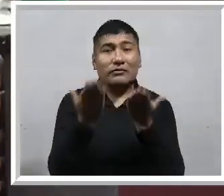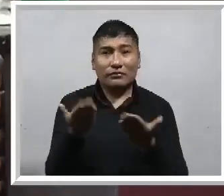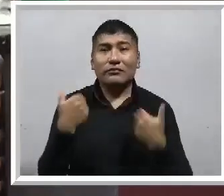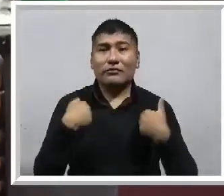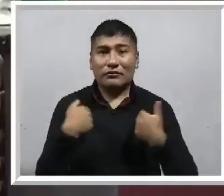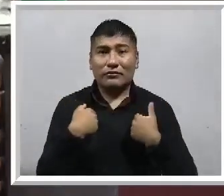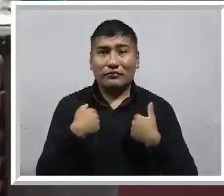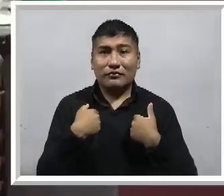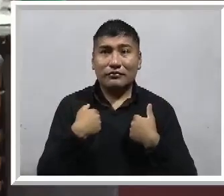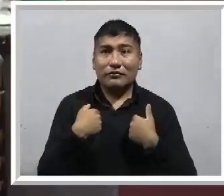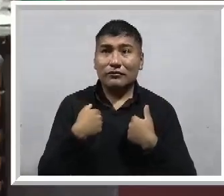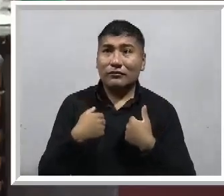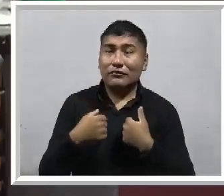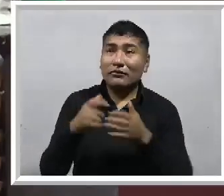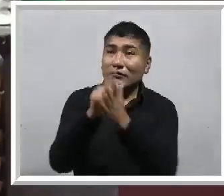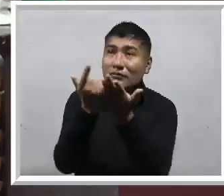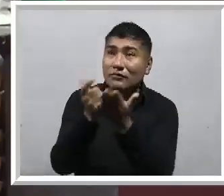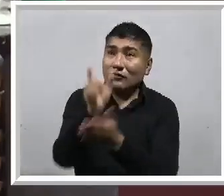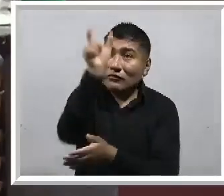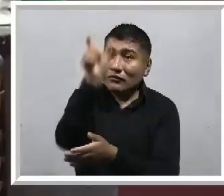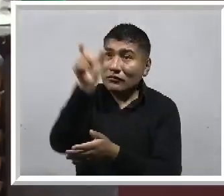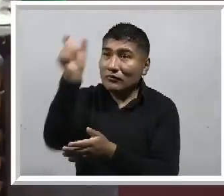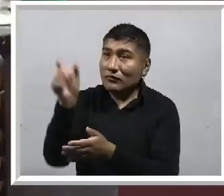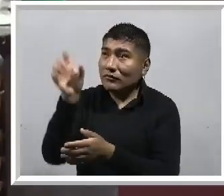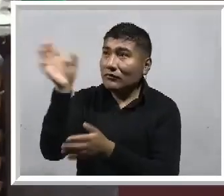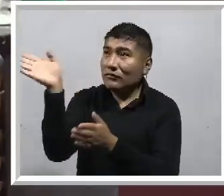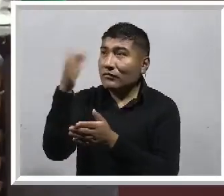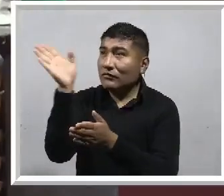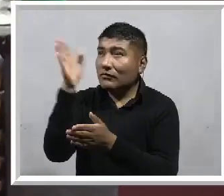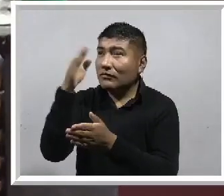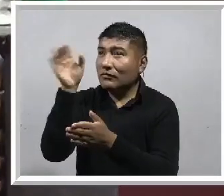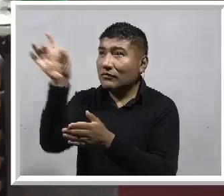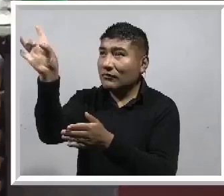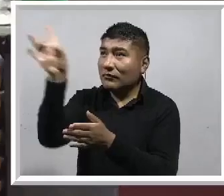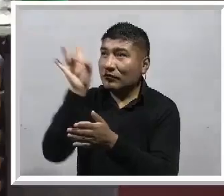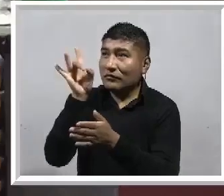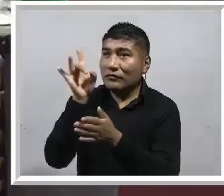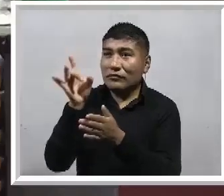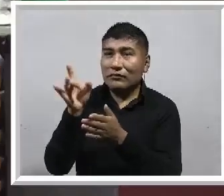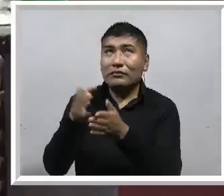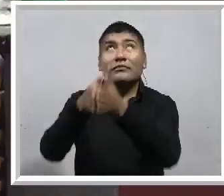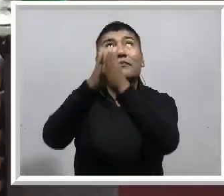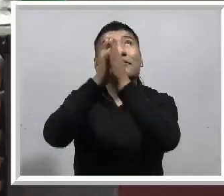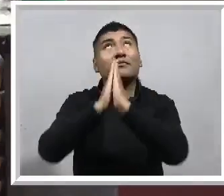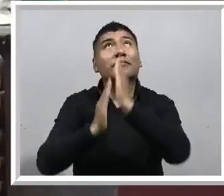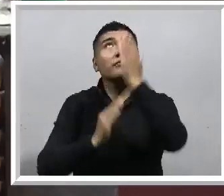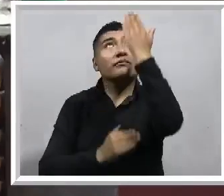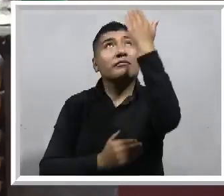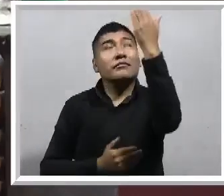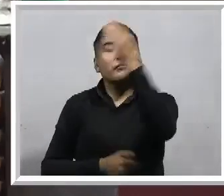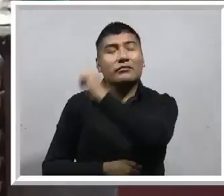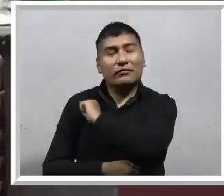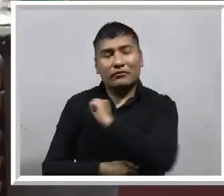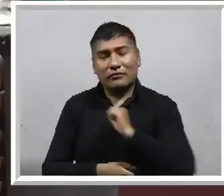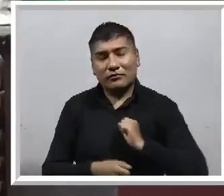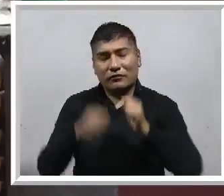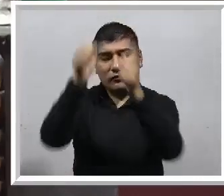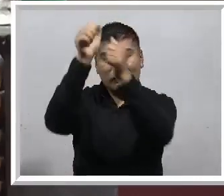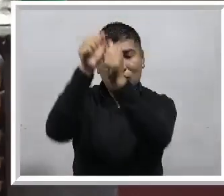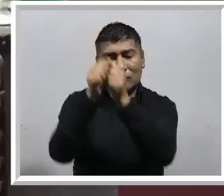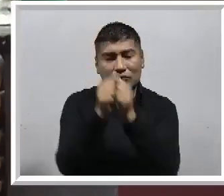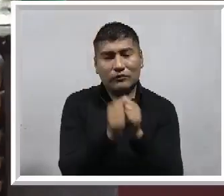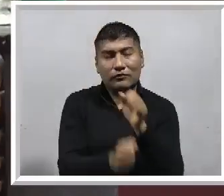el instante hay que rebuscar para pedirle al Señor guíame Acompáñame